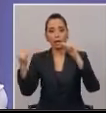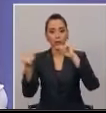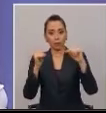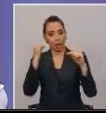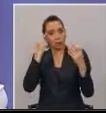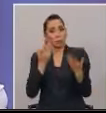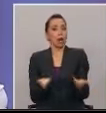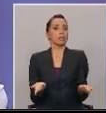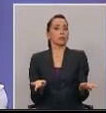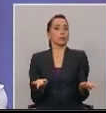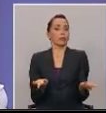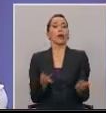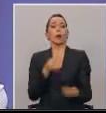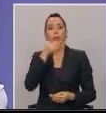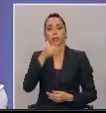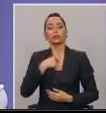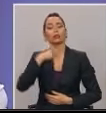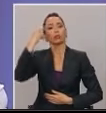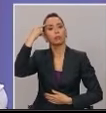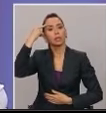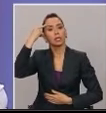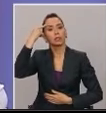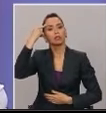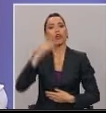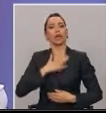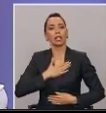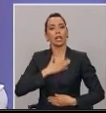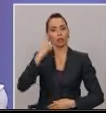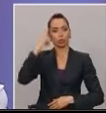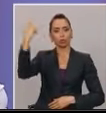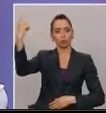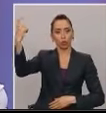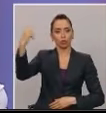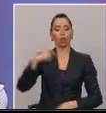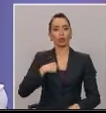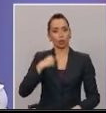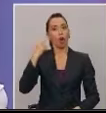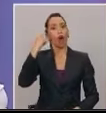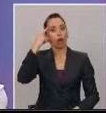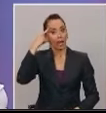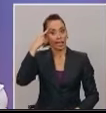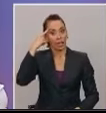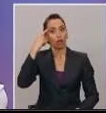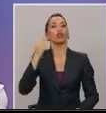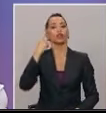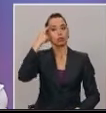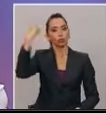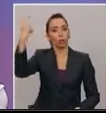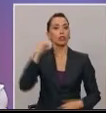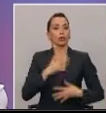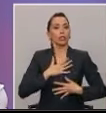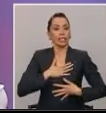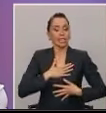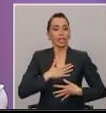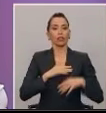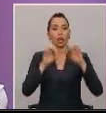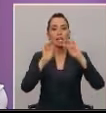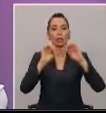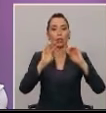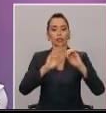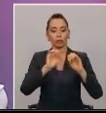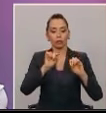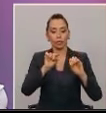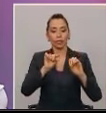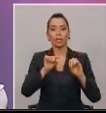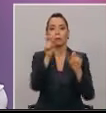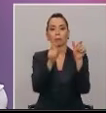es para eso. Es para decir lo que creo, quiero y sueño. Y lo que creo, quiero y sueño es una educación donde despojemos de ahí